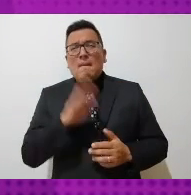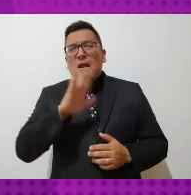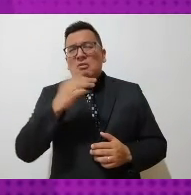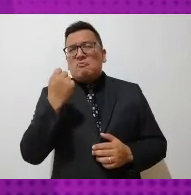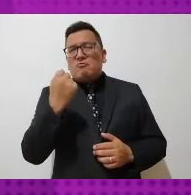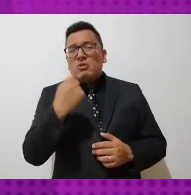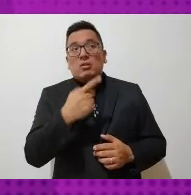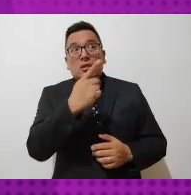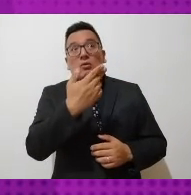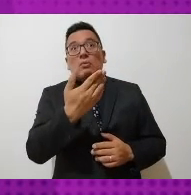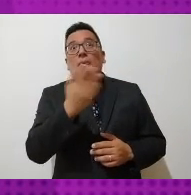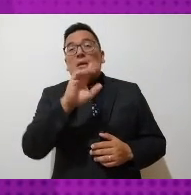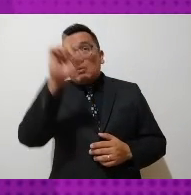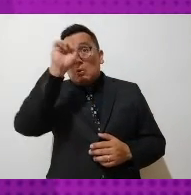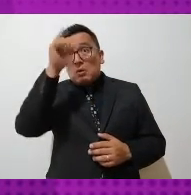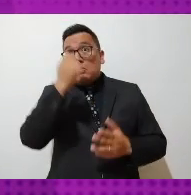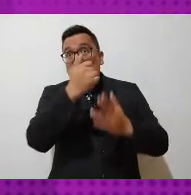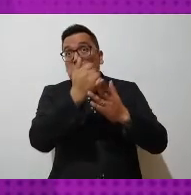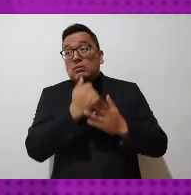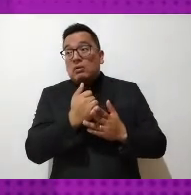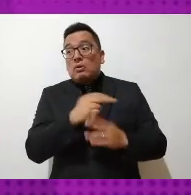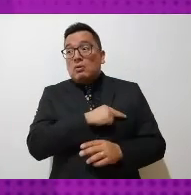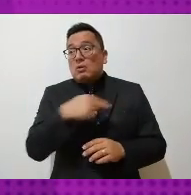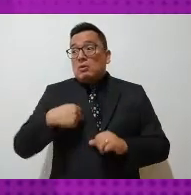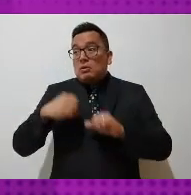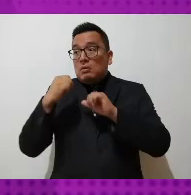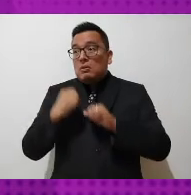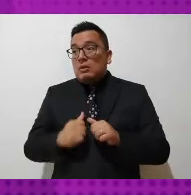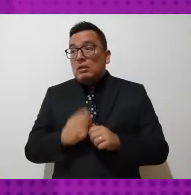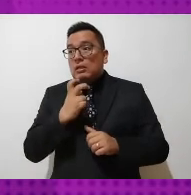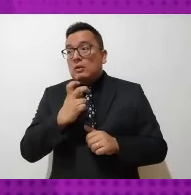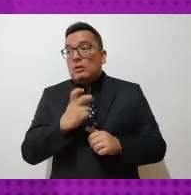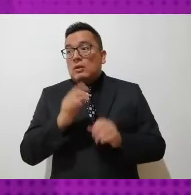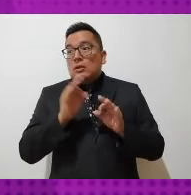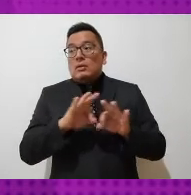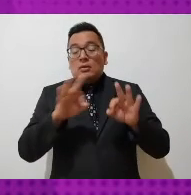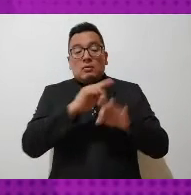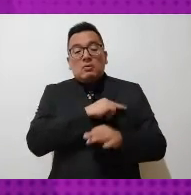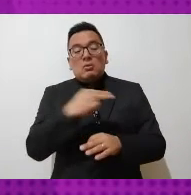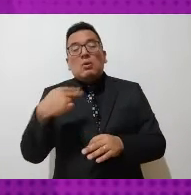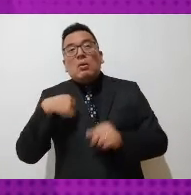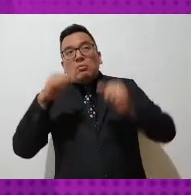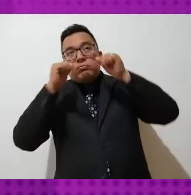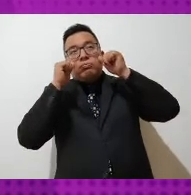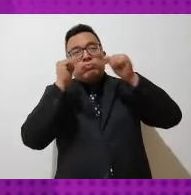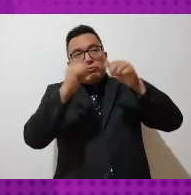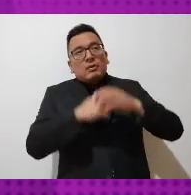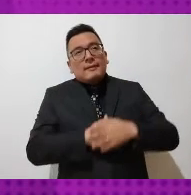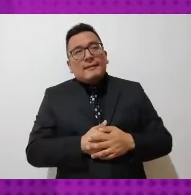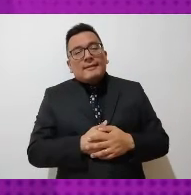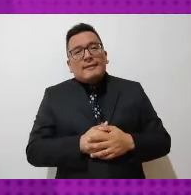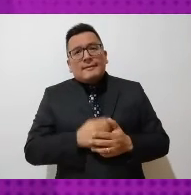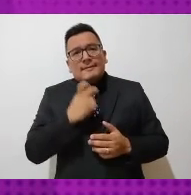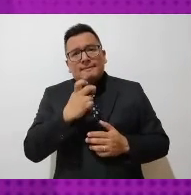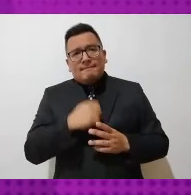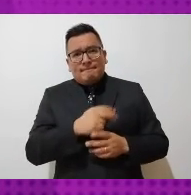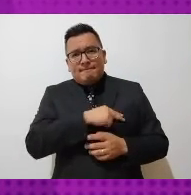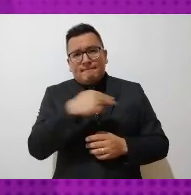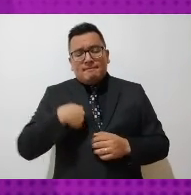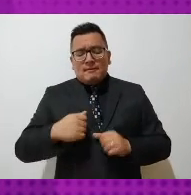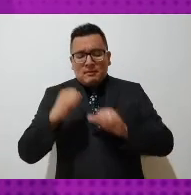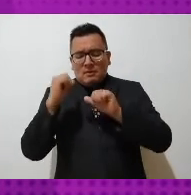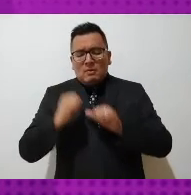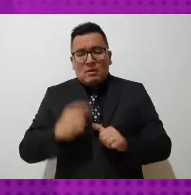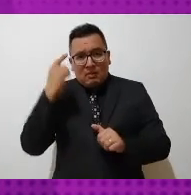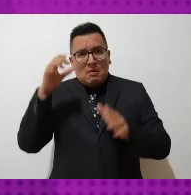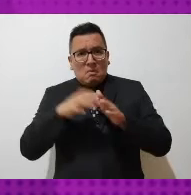realmente nos vienen a explicar a nosotros como autoridades, y de ahí viene la importancia de escucharlos. Para nosotros como autoridad electoral